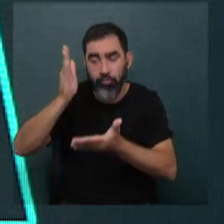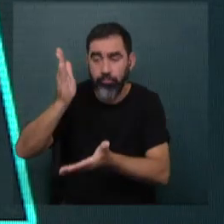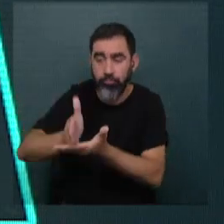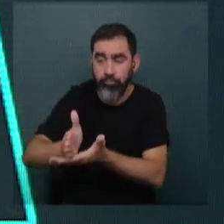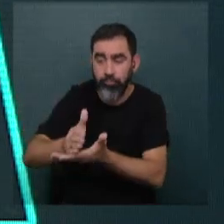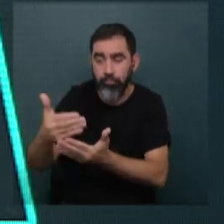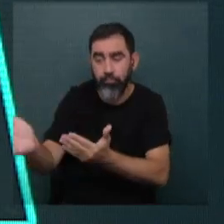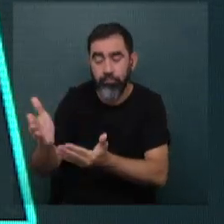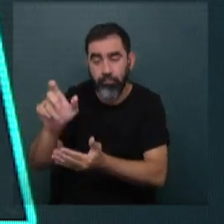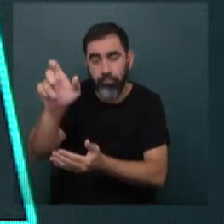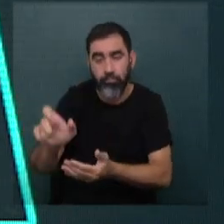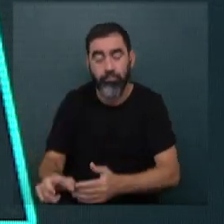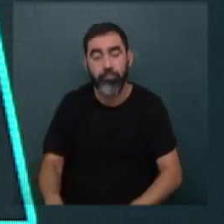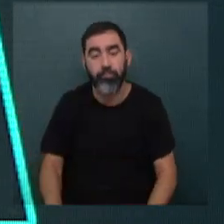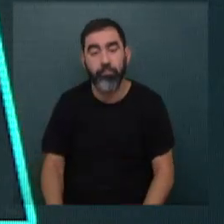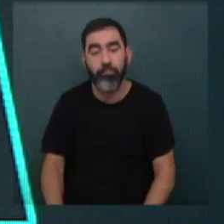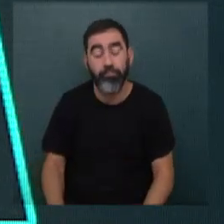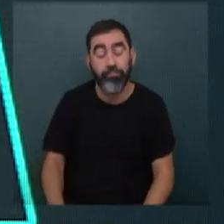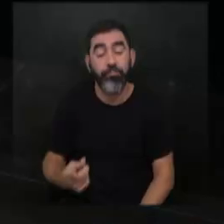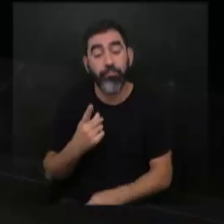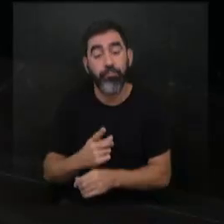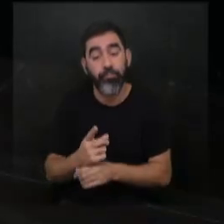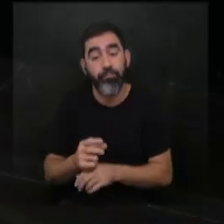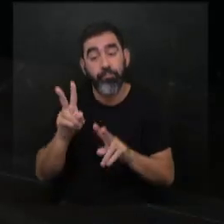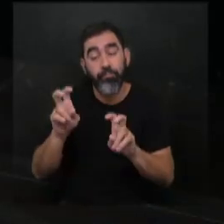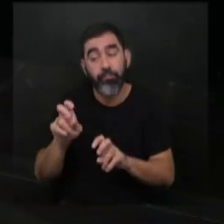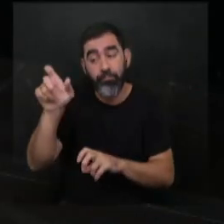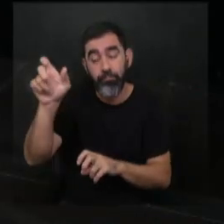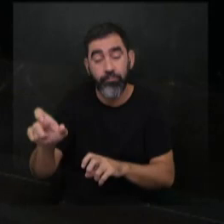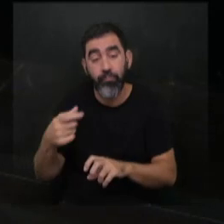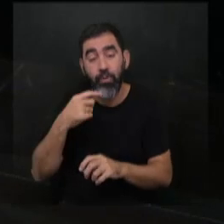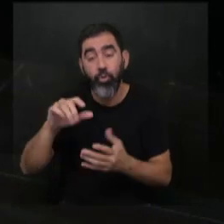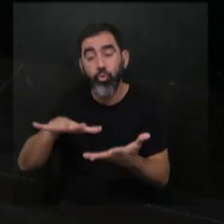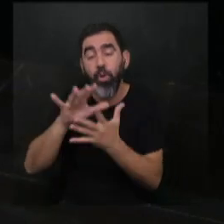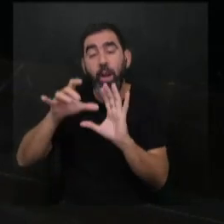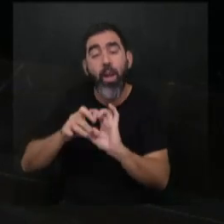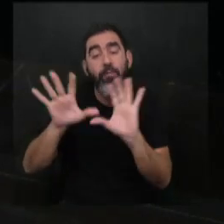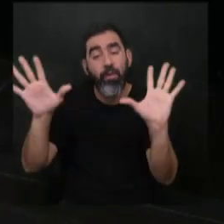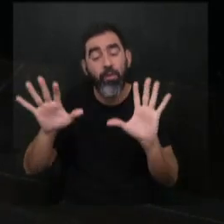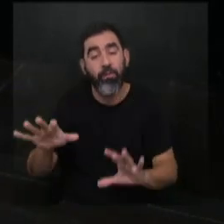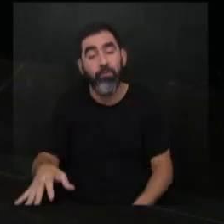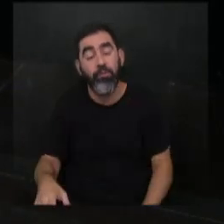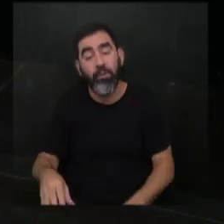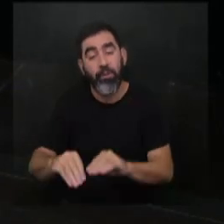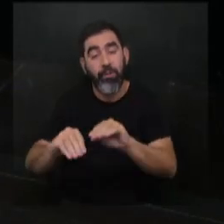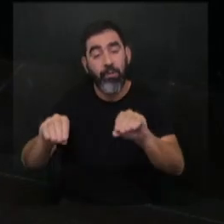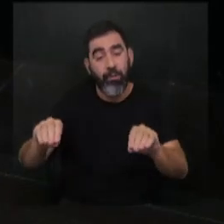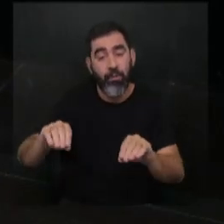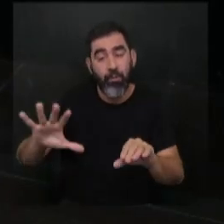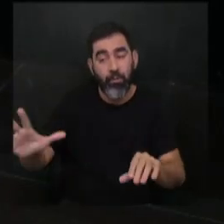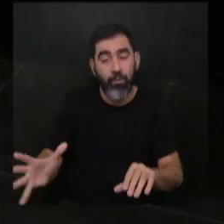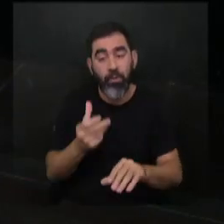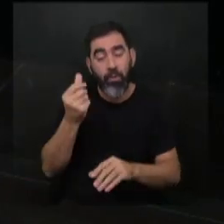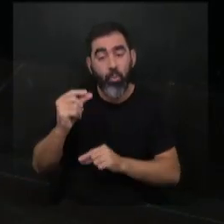justamente a la población saharaui. Y la primera sobre la que los saharauis llaman zonas liberadas, que son justamente territorios que han logrado